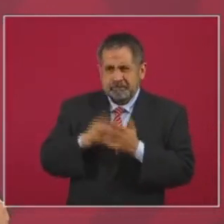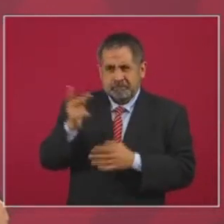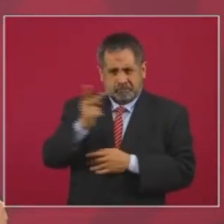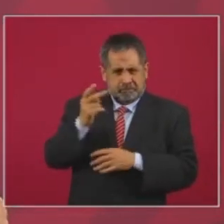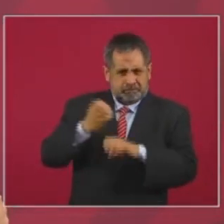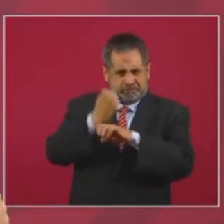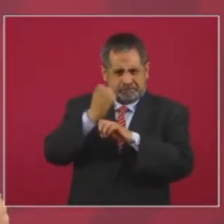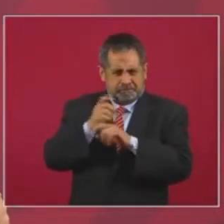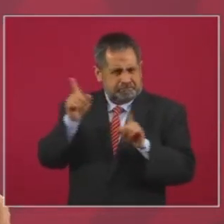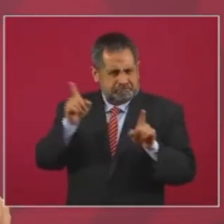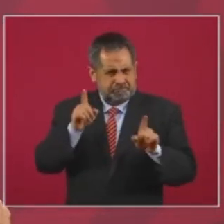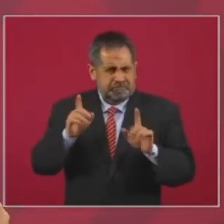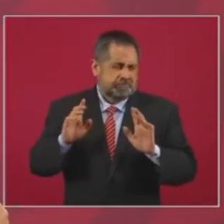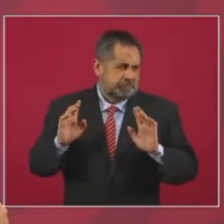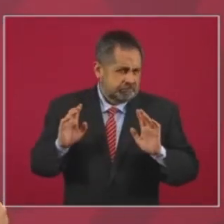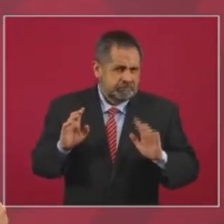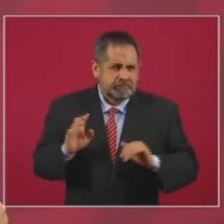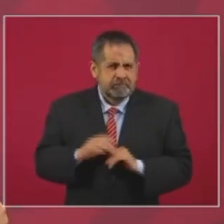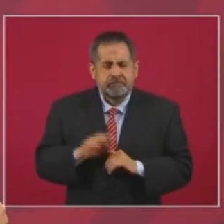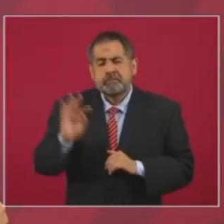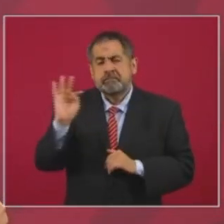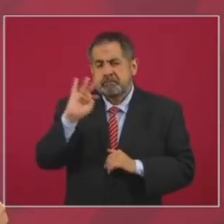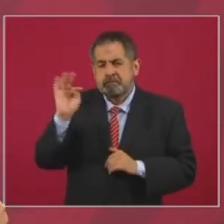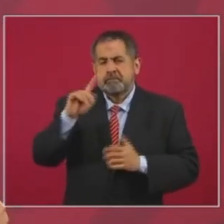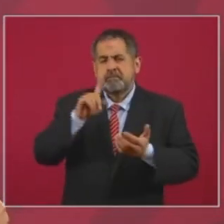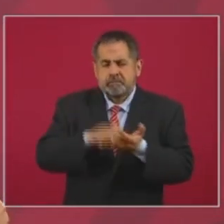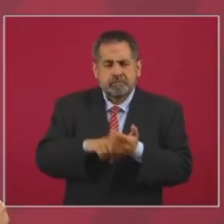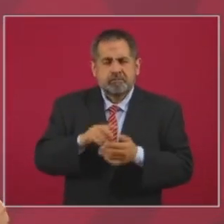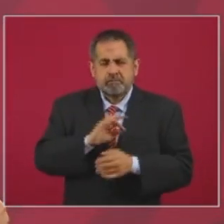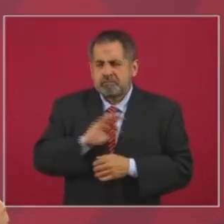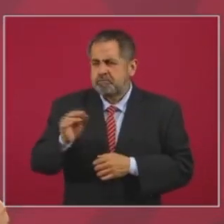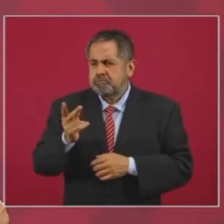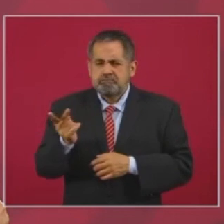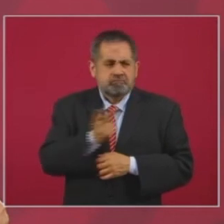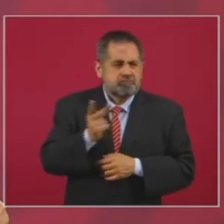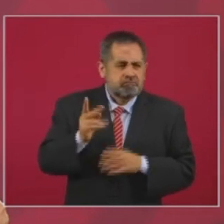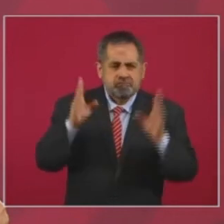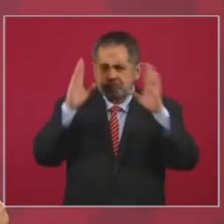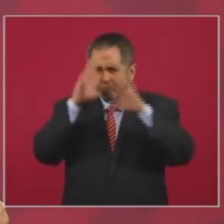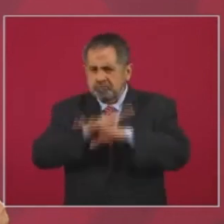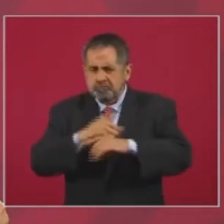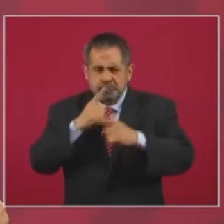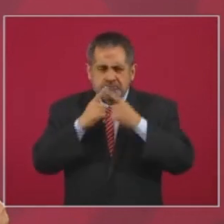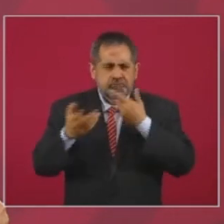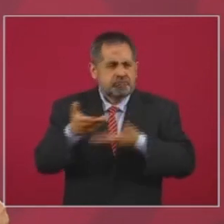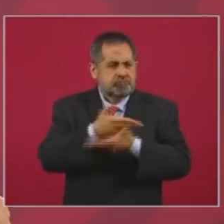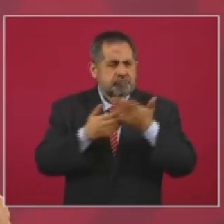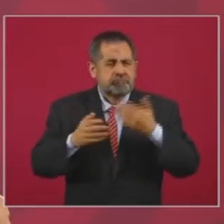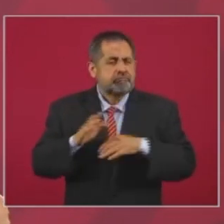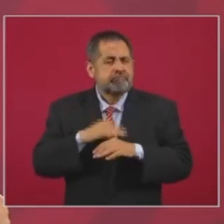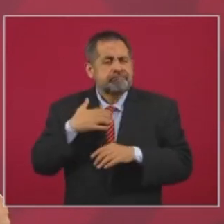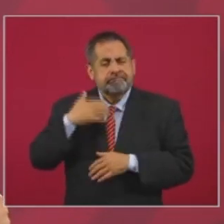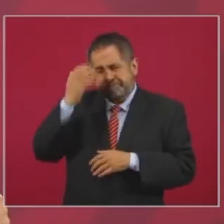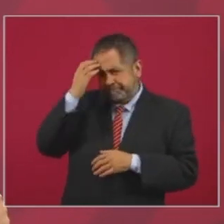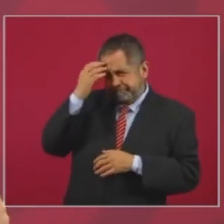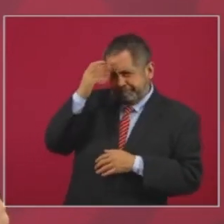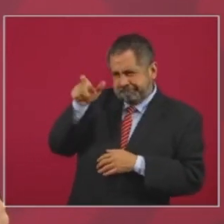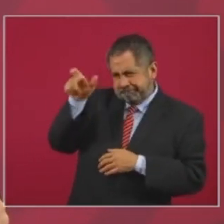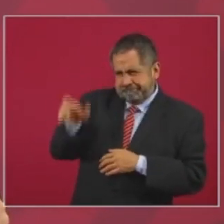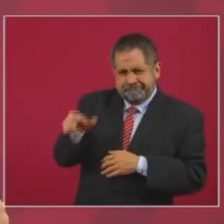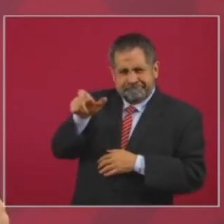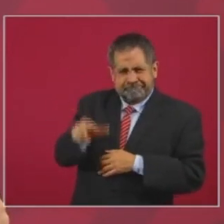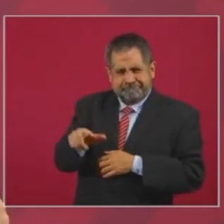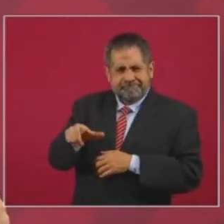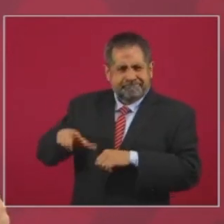estados puede ser posible lograr la conciliación por las características de